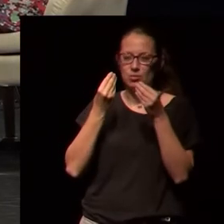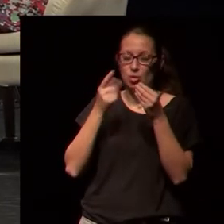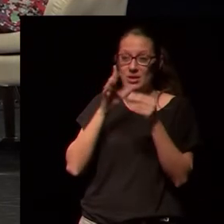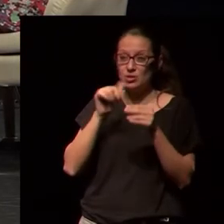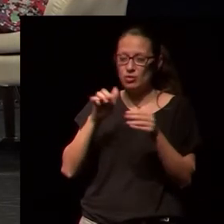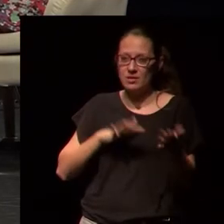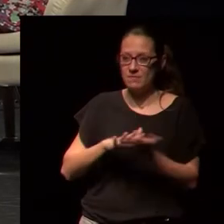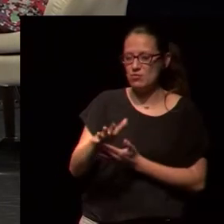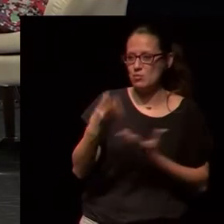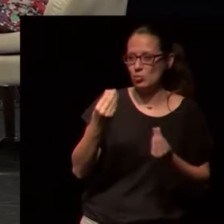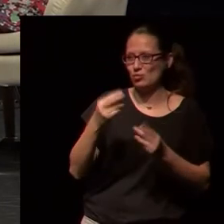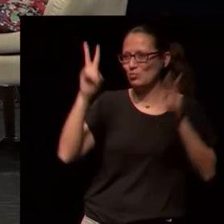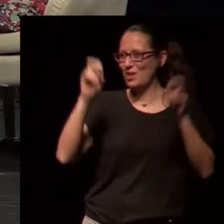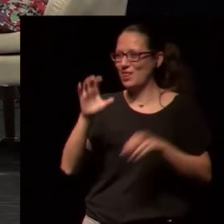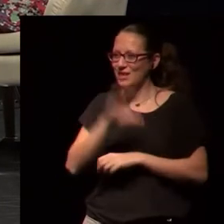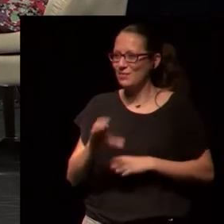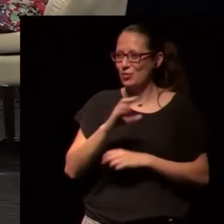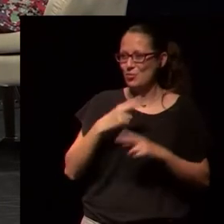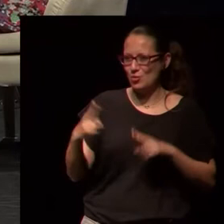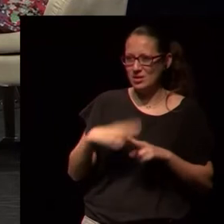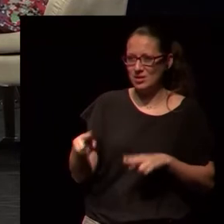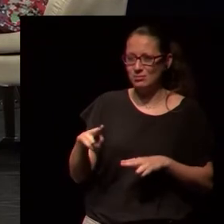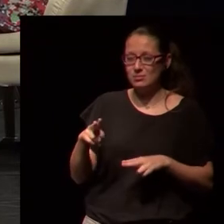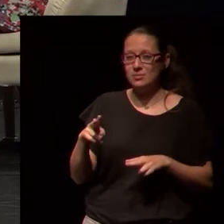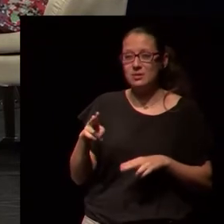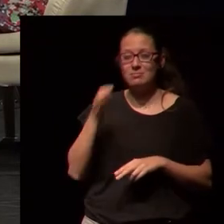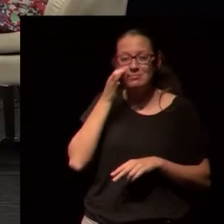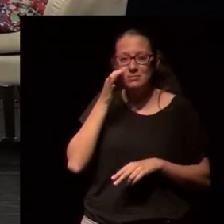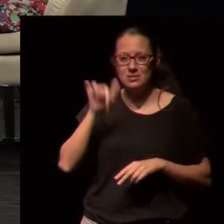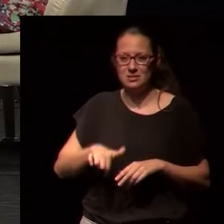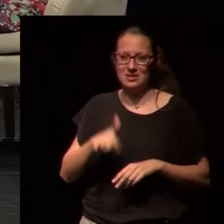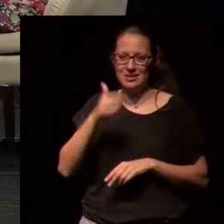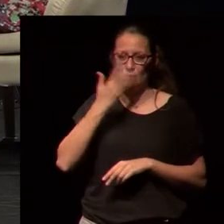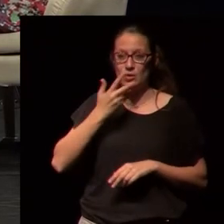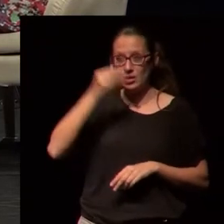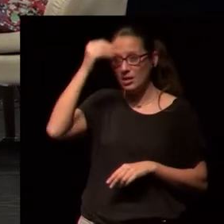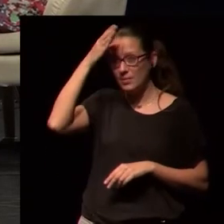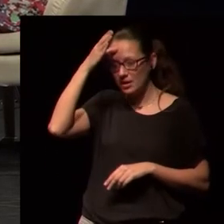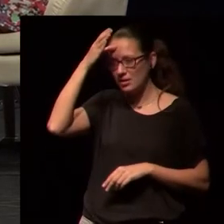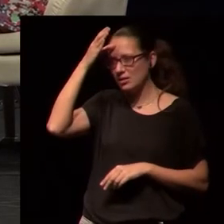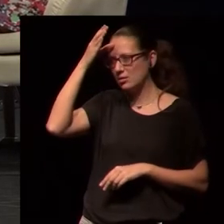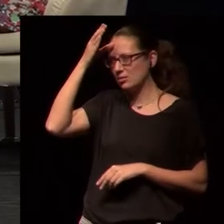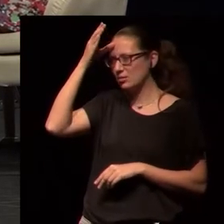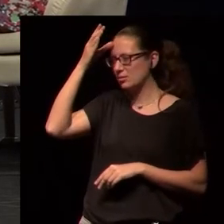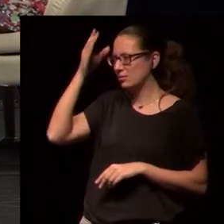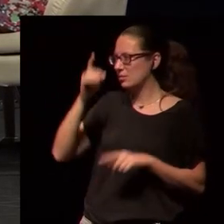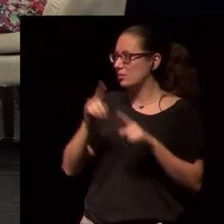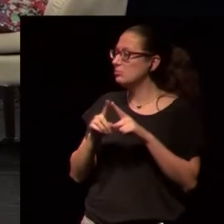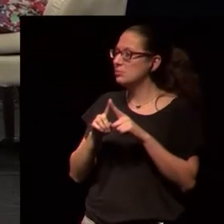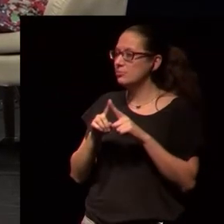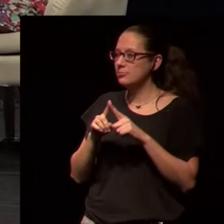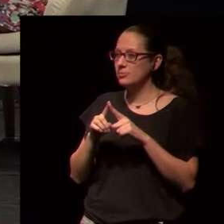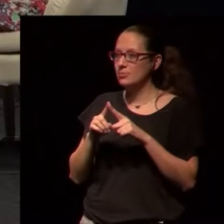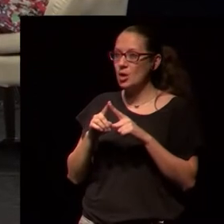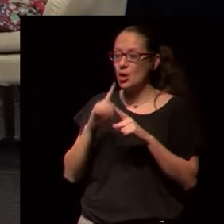científicos y de política. Este conocimiento está, como digo, en el borde mismo, entre